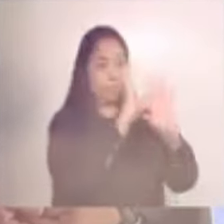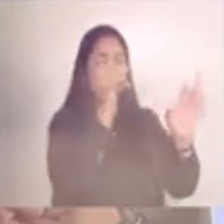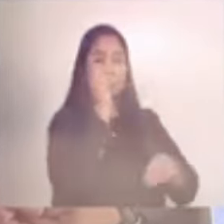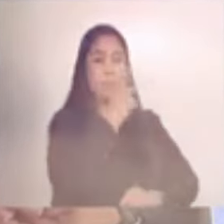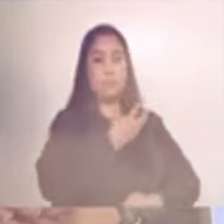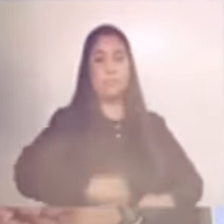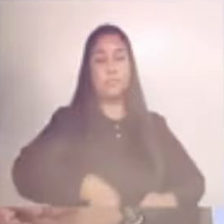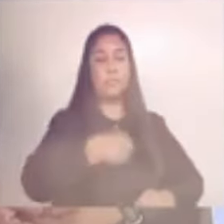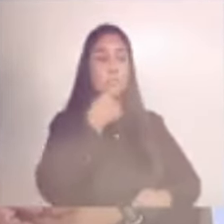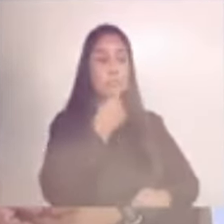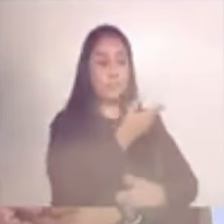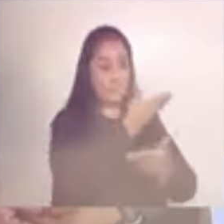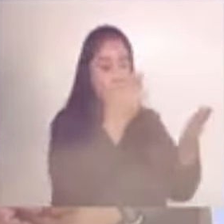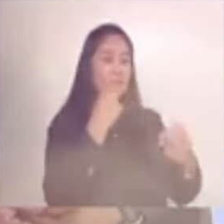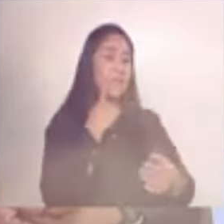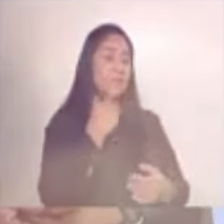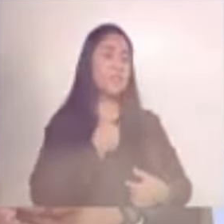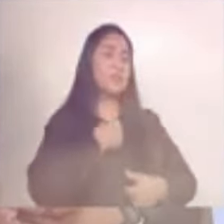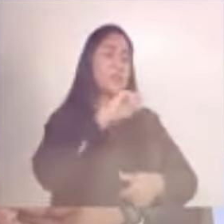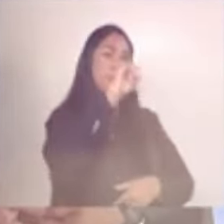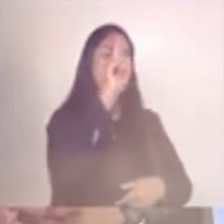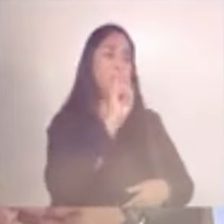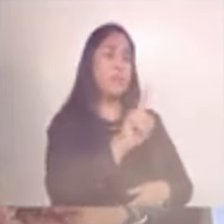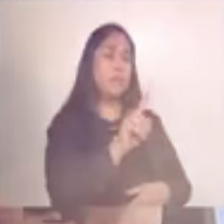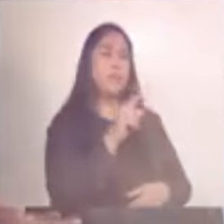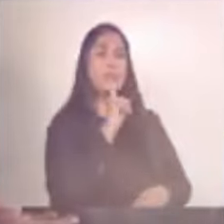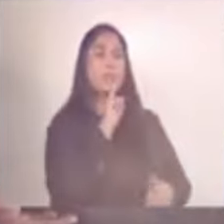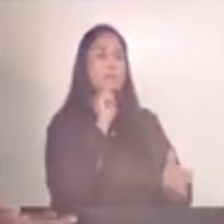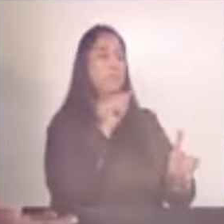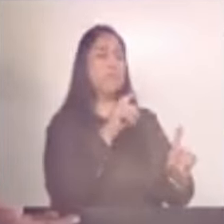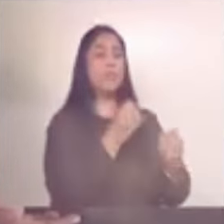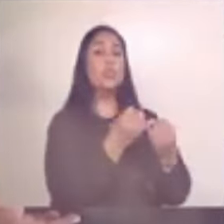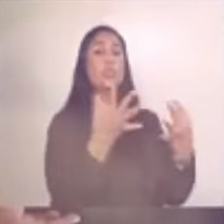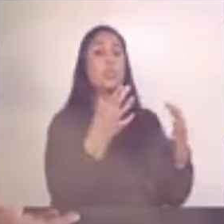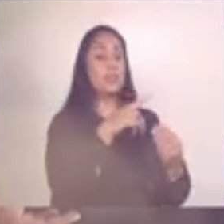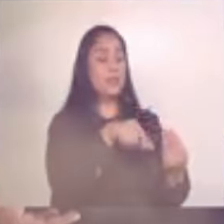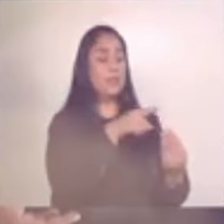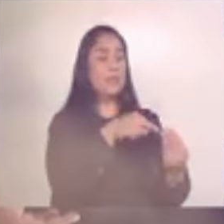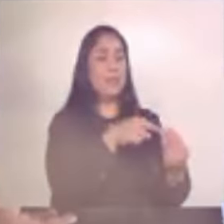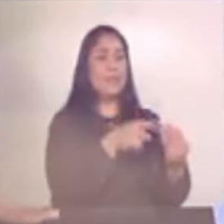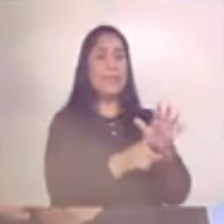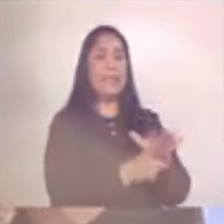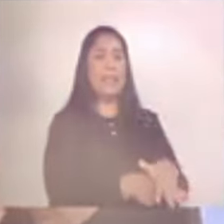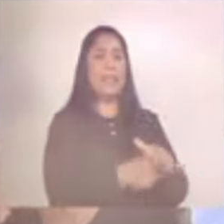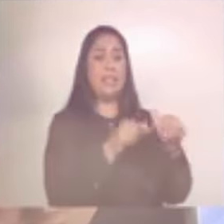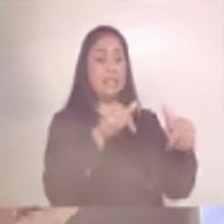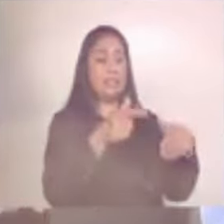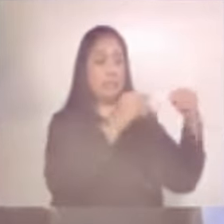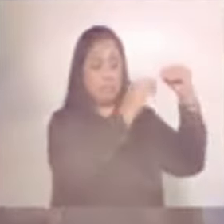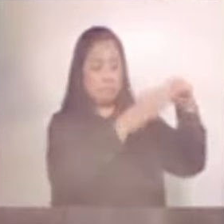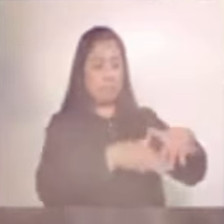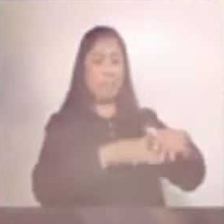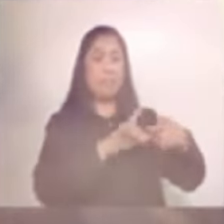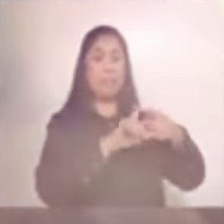autoridades presentes. Mi consulta justamente va respecto al número de familias afectadas en este deslizamiento.